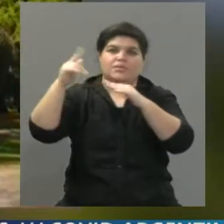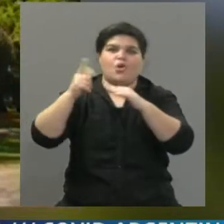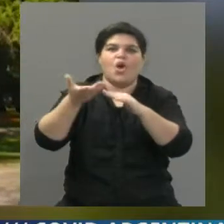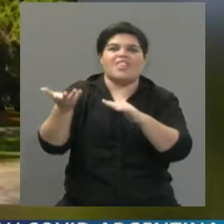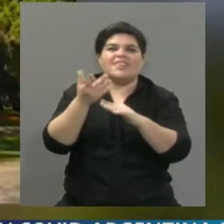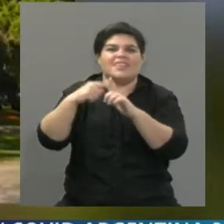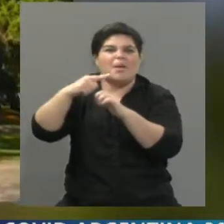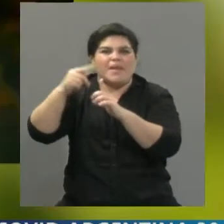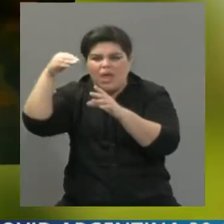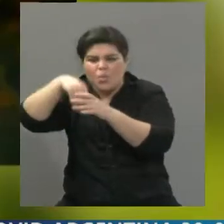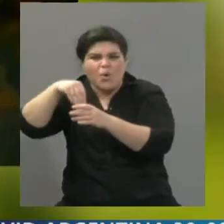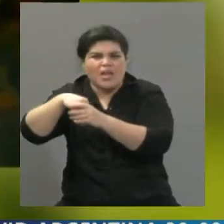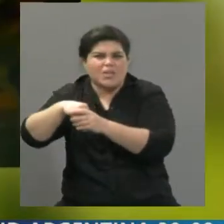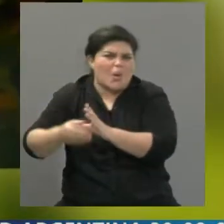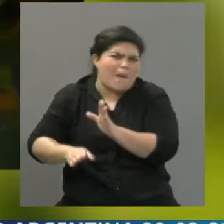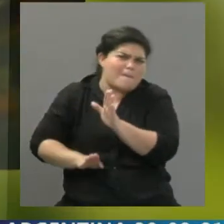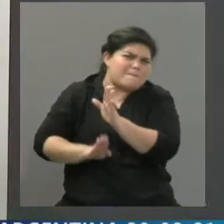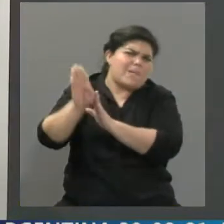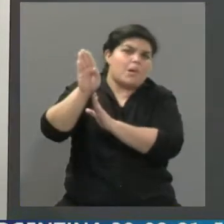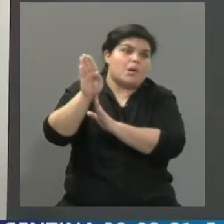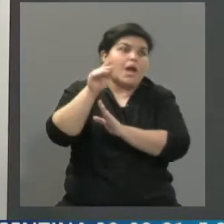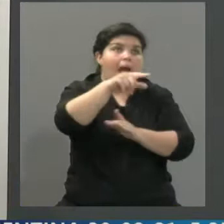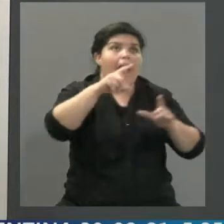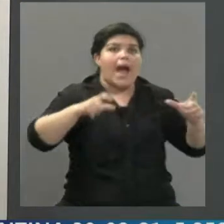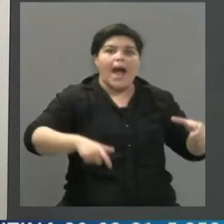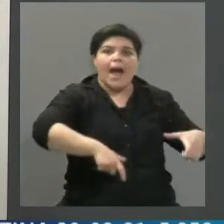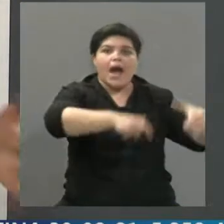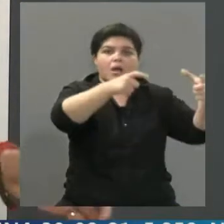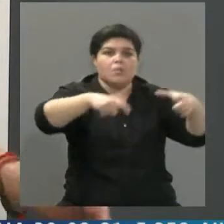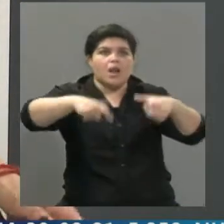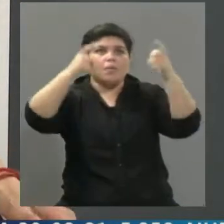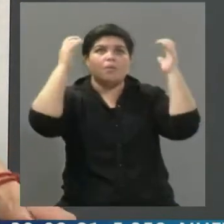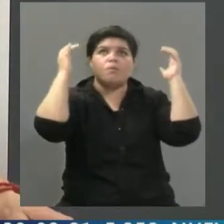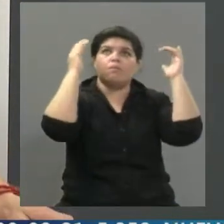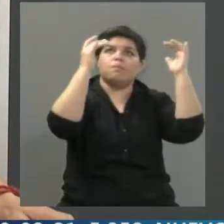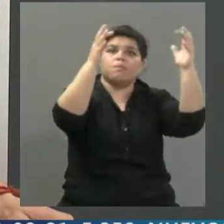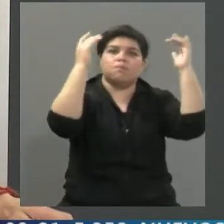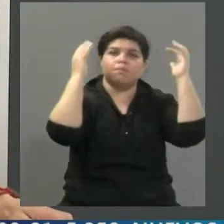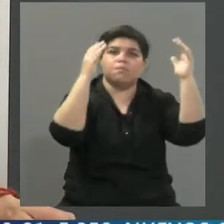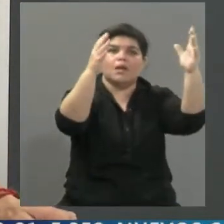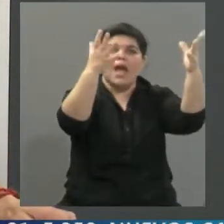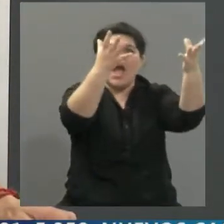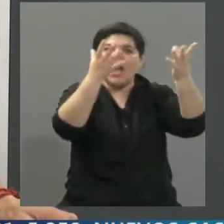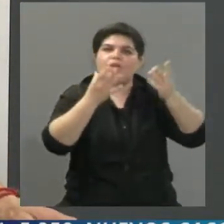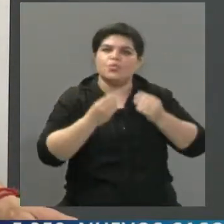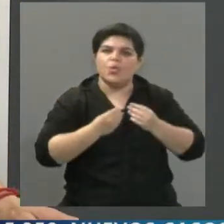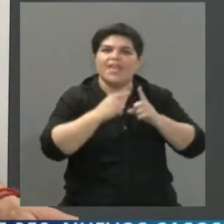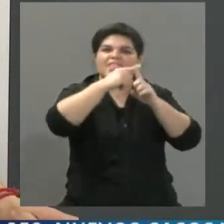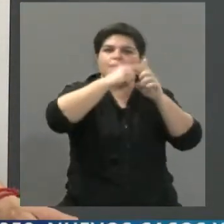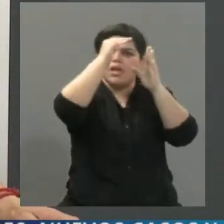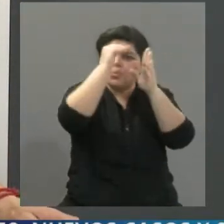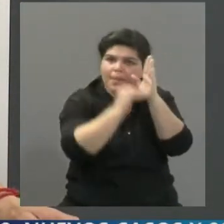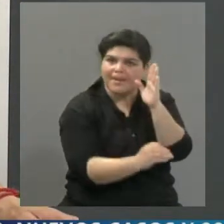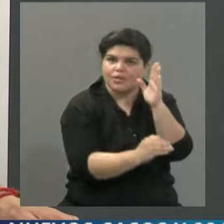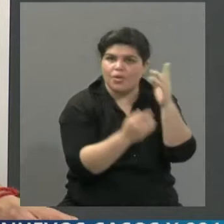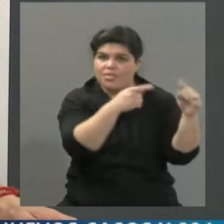árbol hace eso y además no refresca. Claro, porque además permite que entre el aire, ¿no? Por supuesto. Y no la evaporación. Tal cual. Para que usted tenga